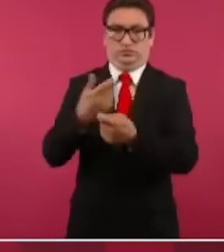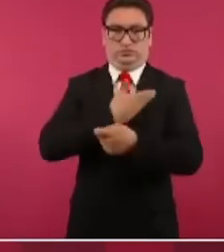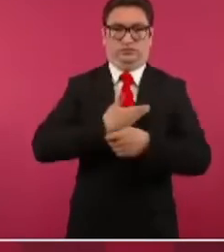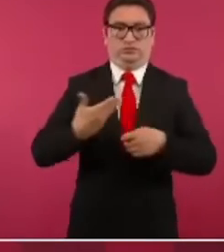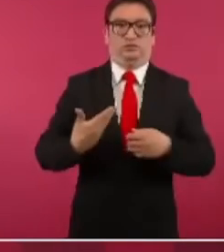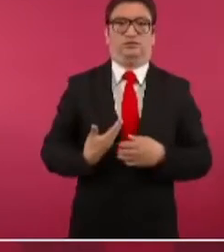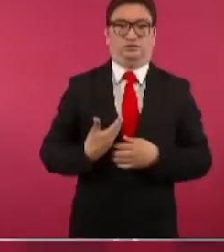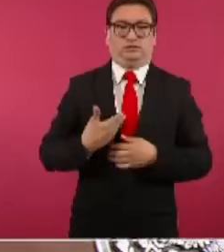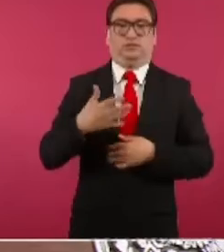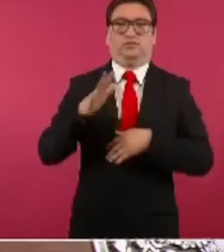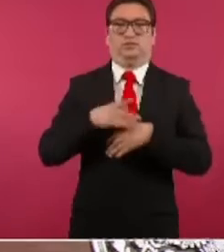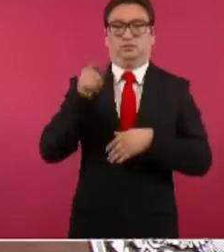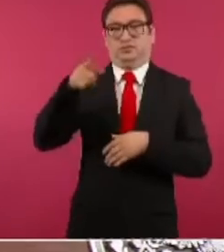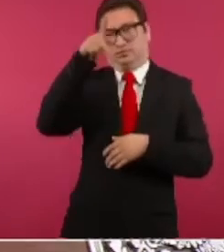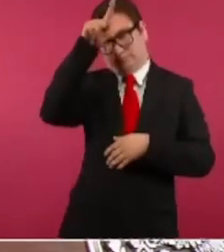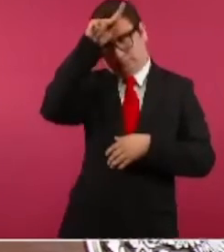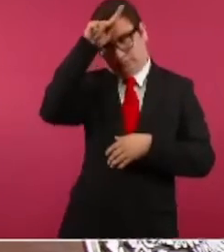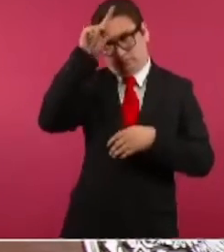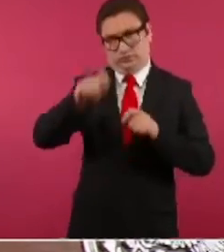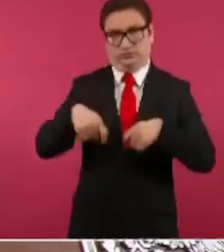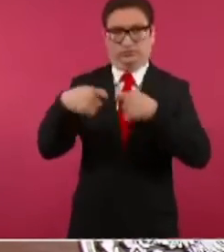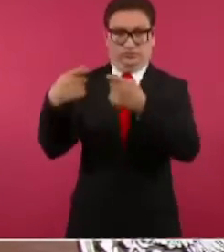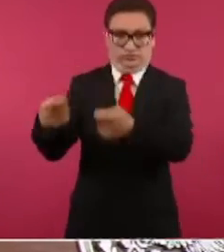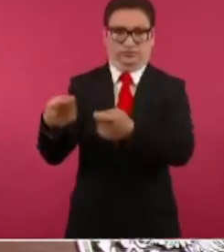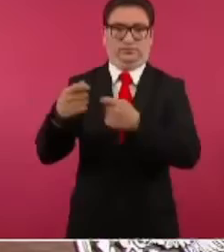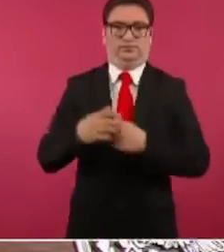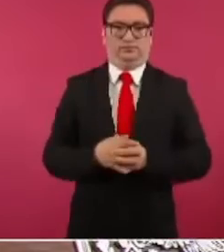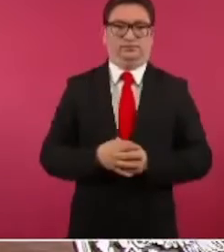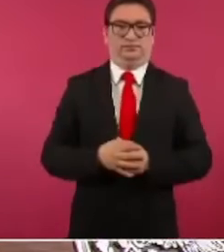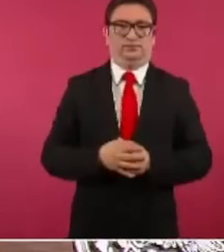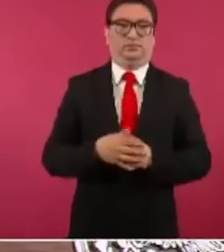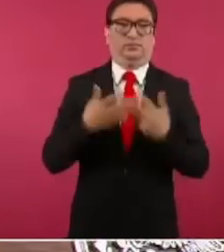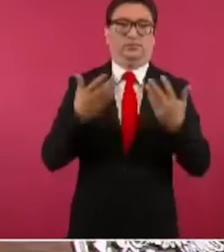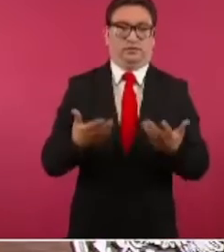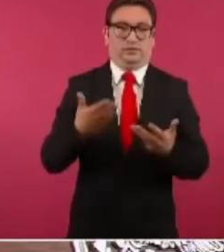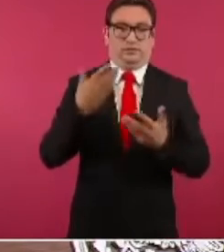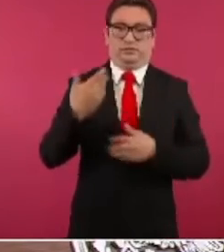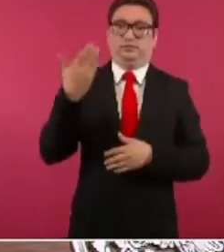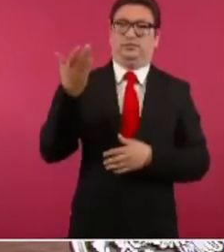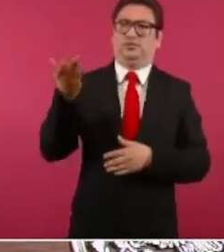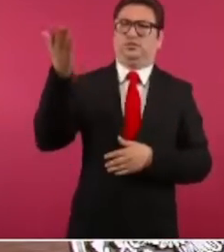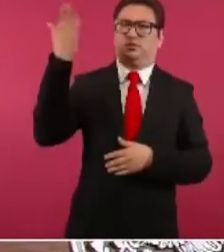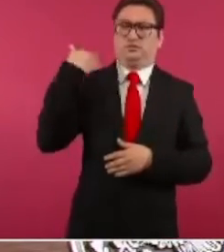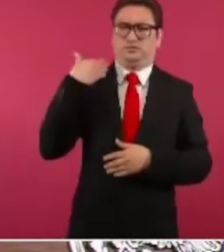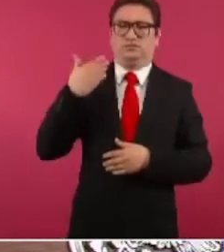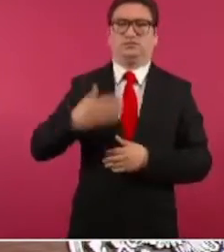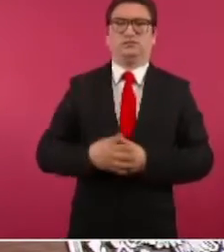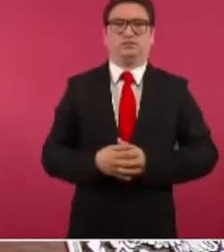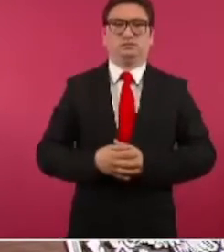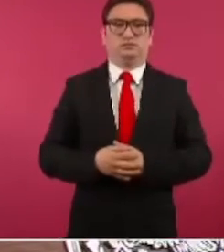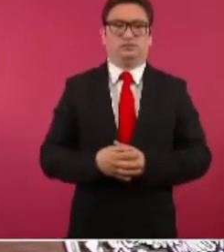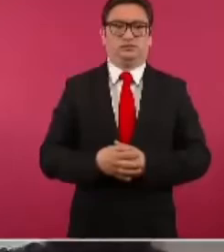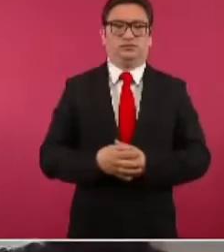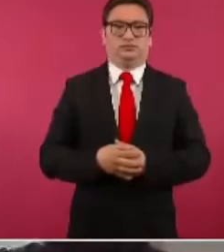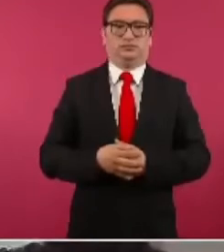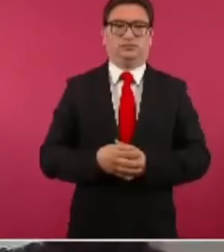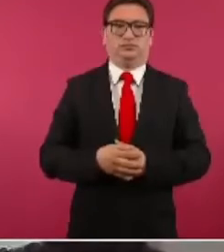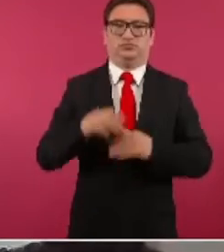le corresponde a Perú. Entonces, la vez pasada el